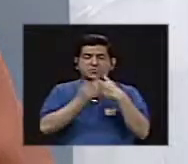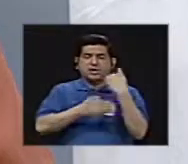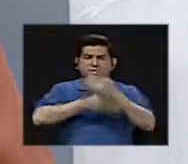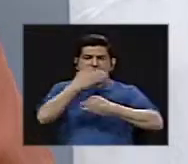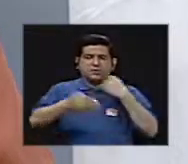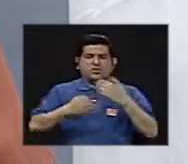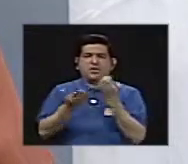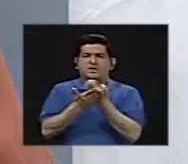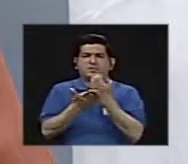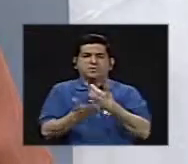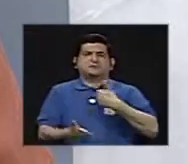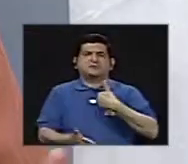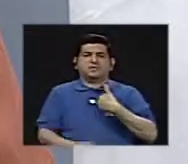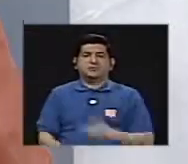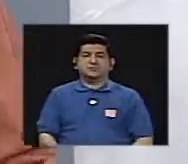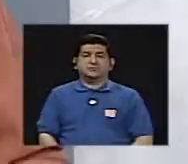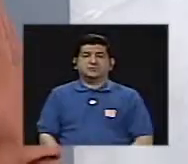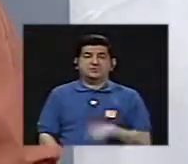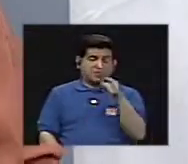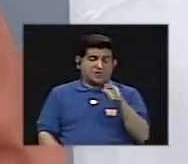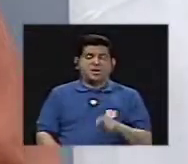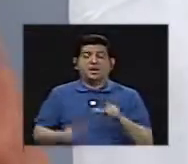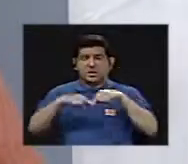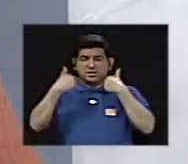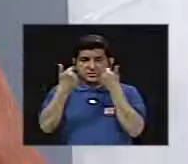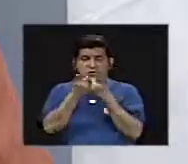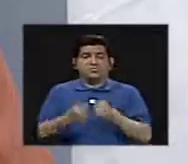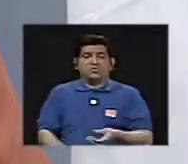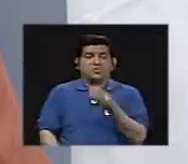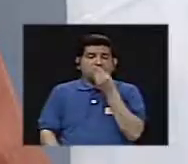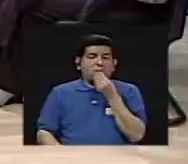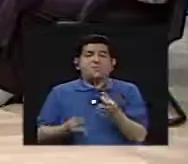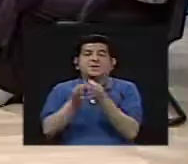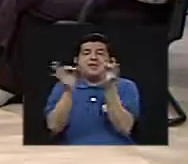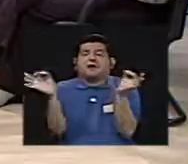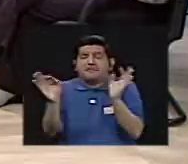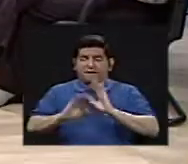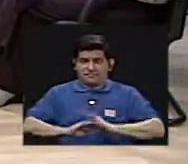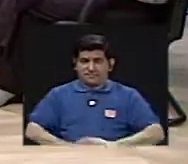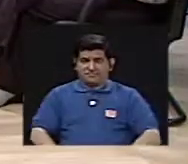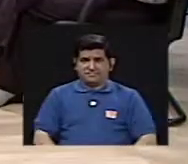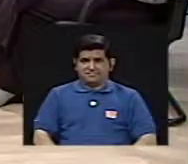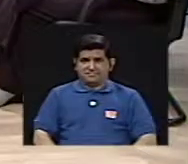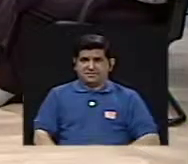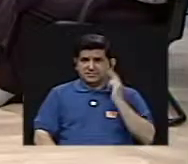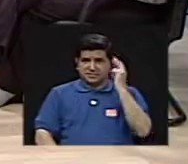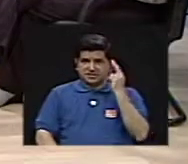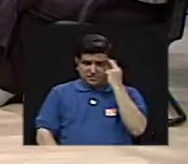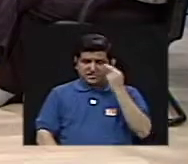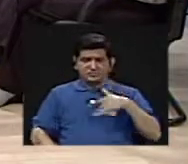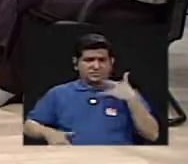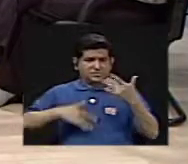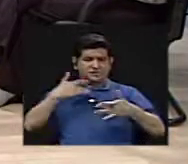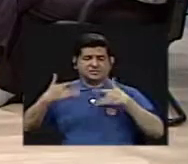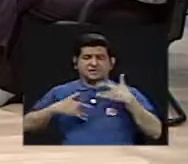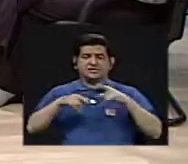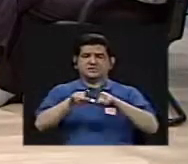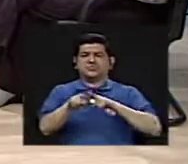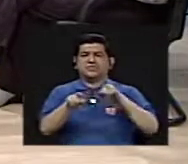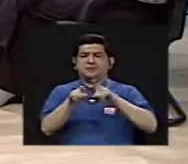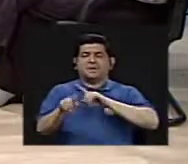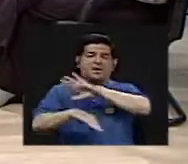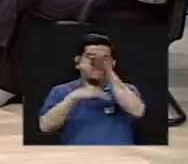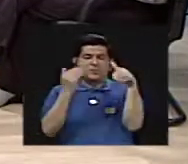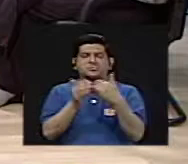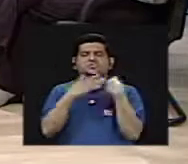que tenemos, ¿verdad? En la cofradía te dan de comer gratuitamente. Así es. Te dan de comer por esa sensación de hermandad, ¿verdad? Todos